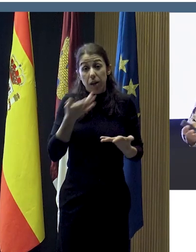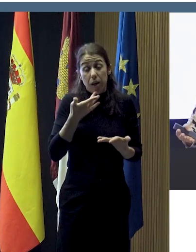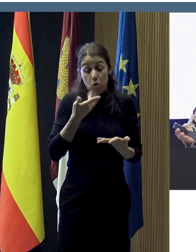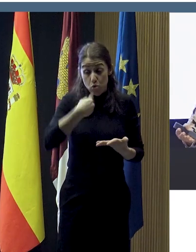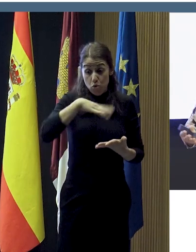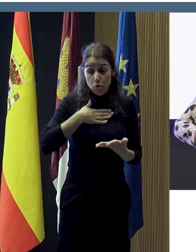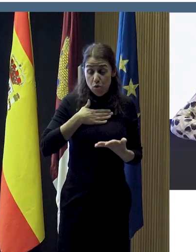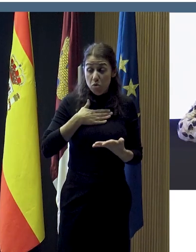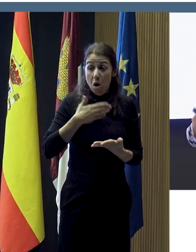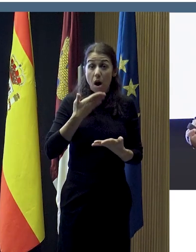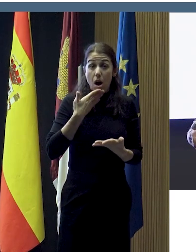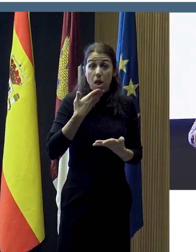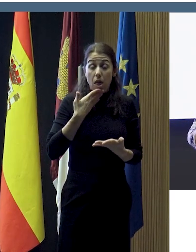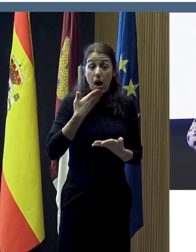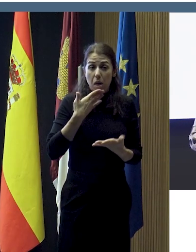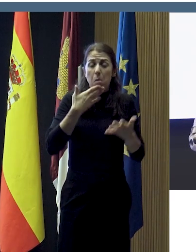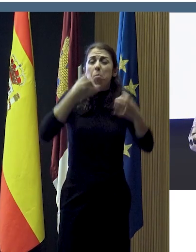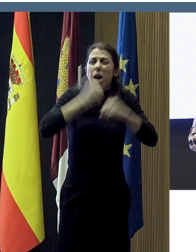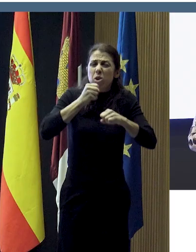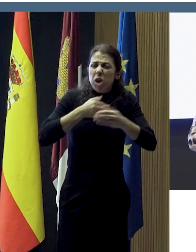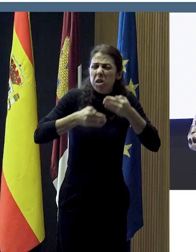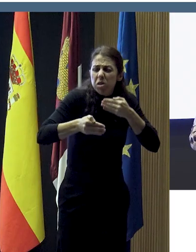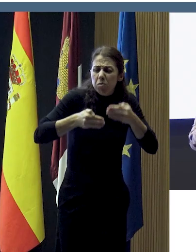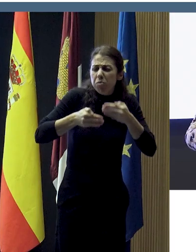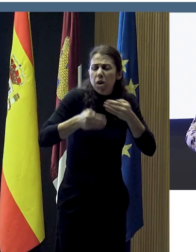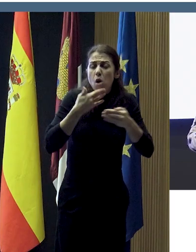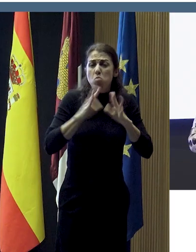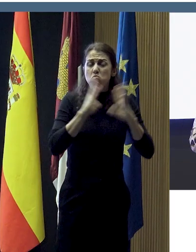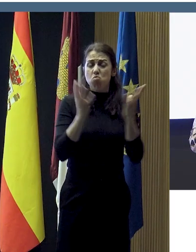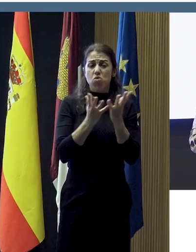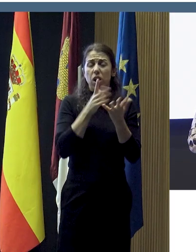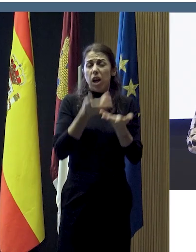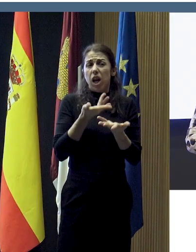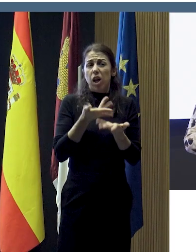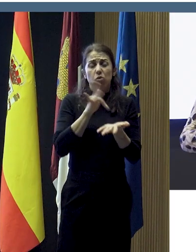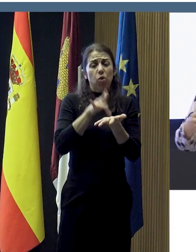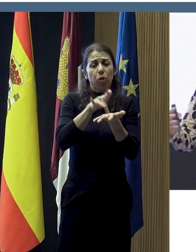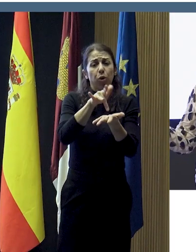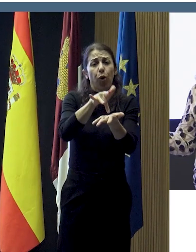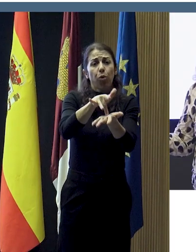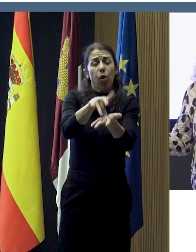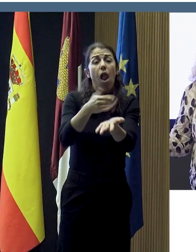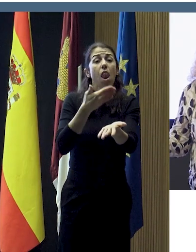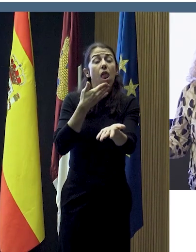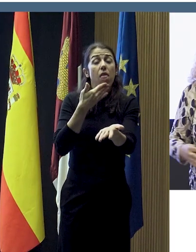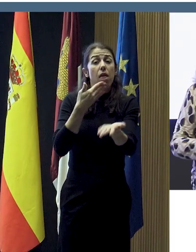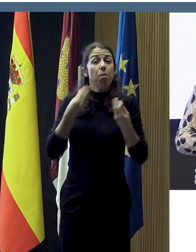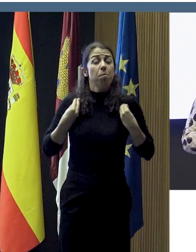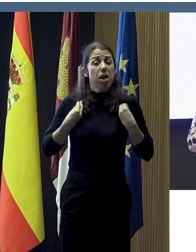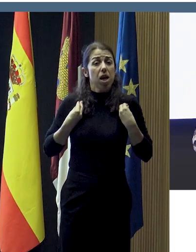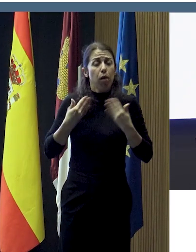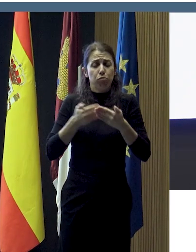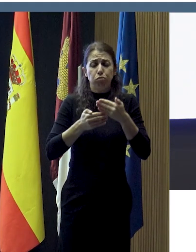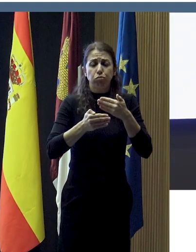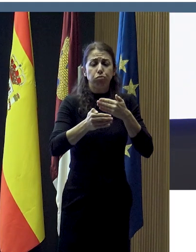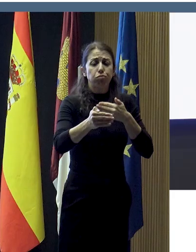somos mayores, ¿verdad? En un mundo en el que vivimos, donde cada vez prolongamos más la edad de vida media, y